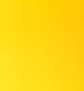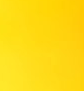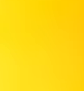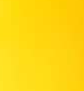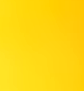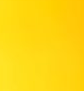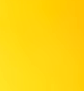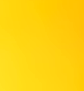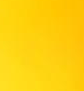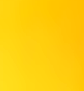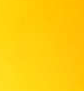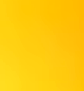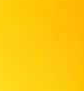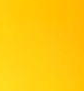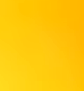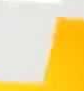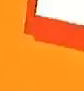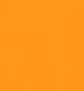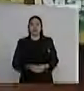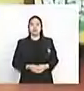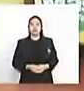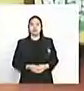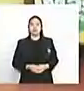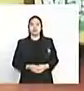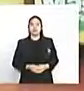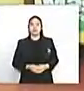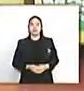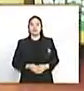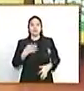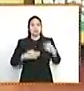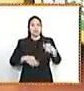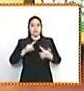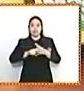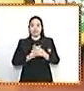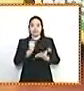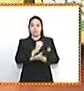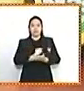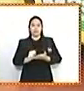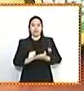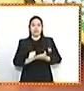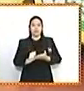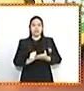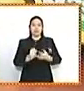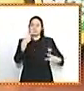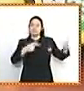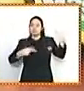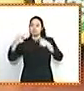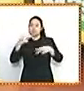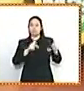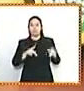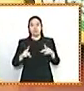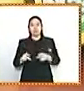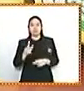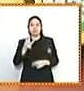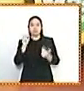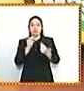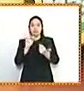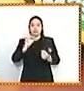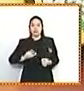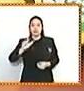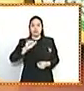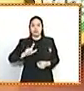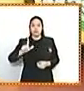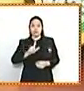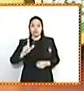Presentan el sorteo to. Feliz inicio de semana, queridos televidentes. Son las 3 en punto de hoy